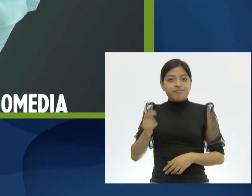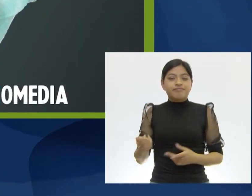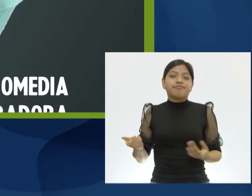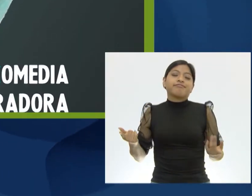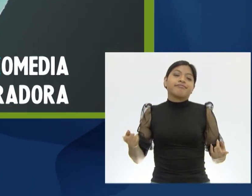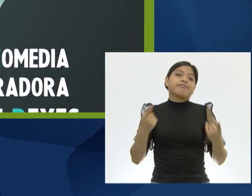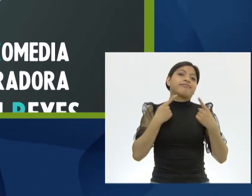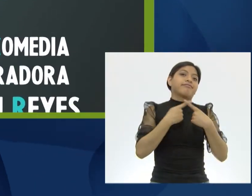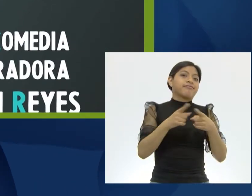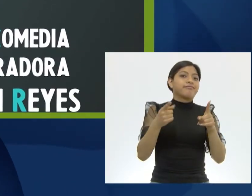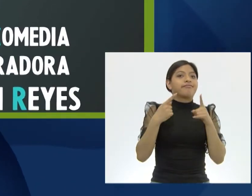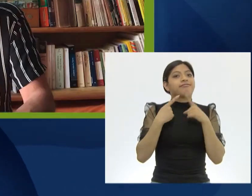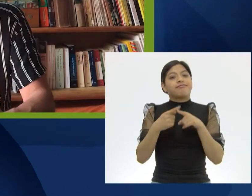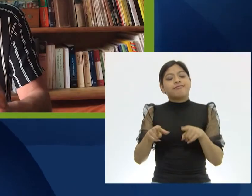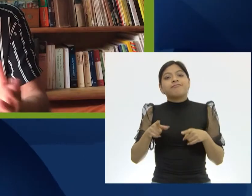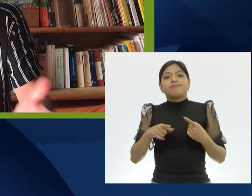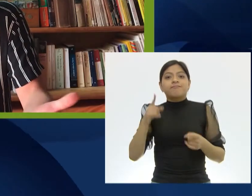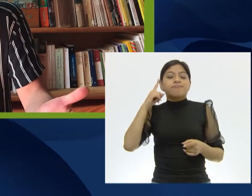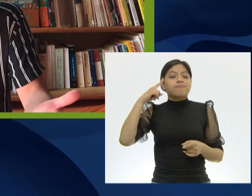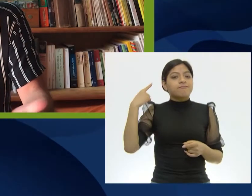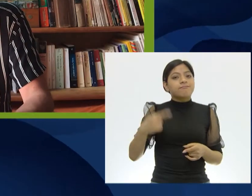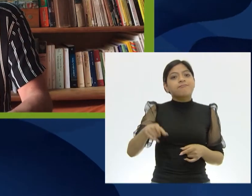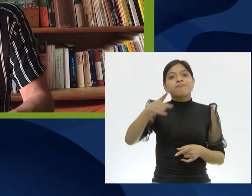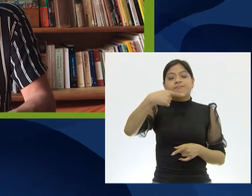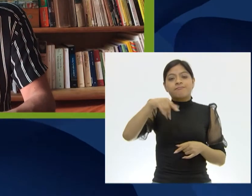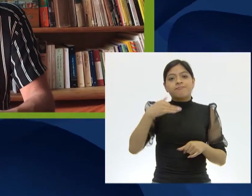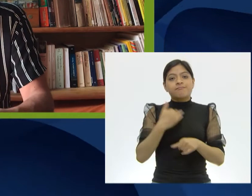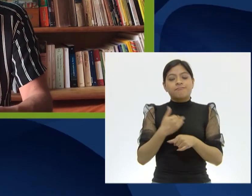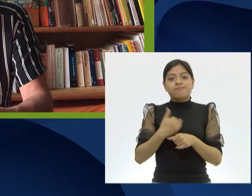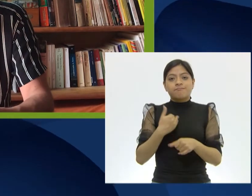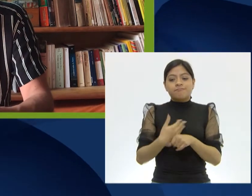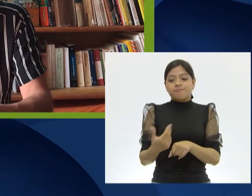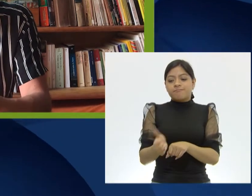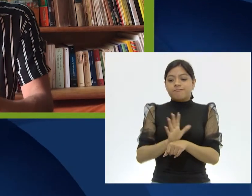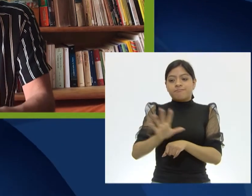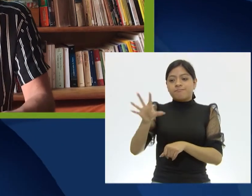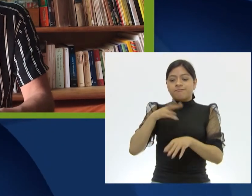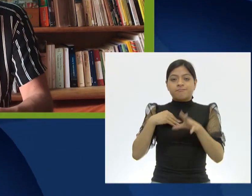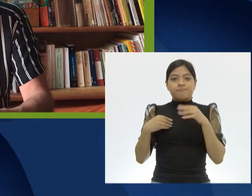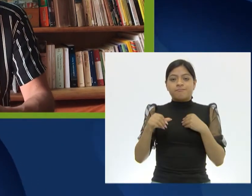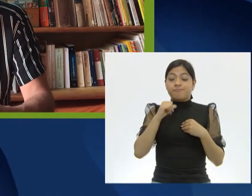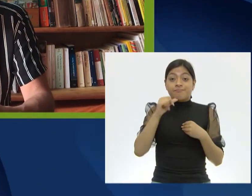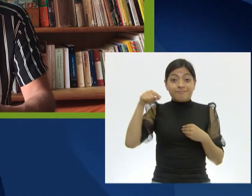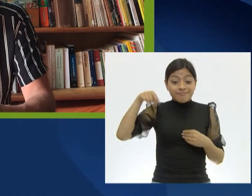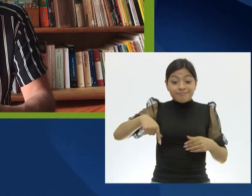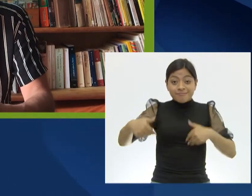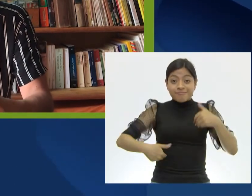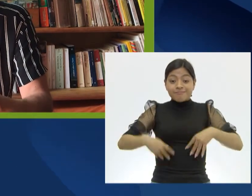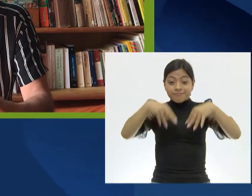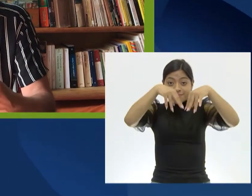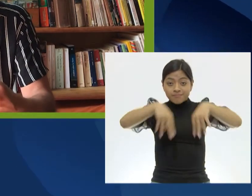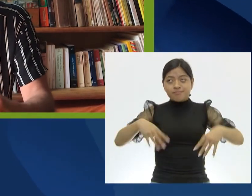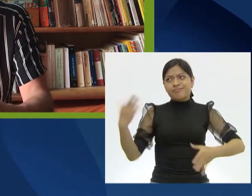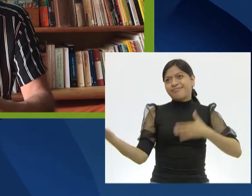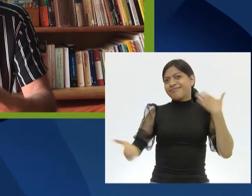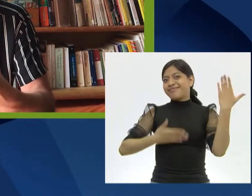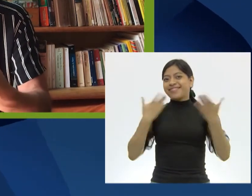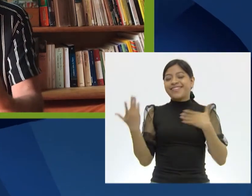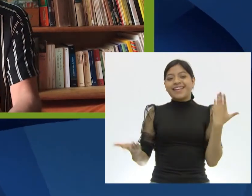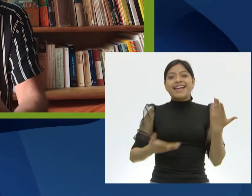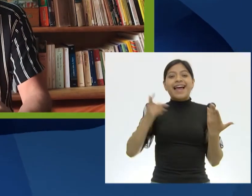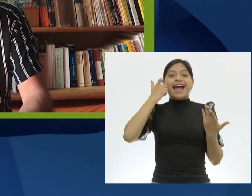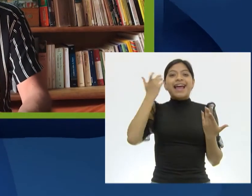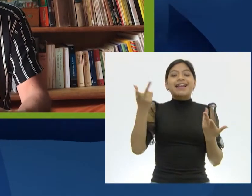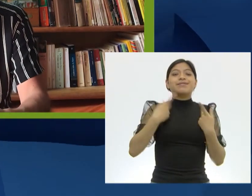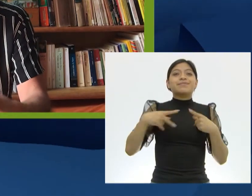múltiples protocolos que hemos tenido que implementar ahora que estamos en pandemia. Es una obra muy divertida, tratamos de que la gente se